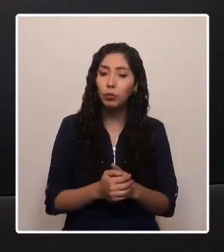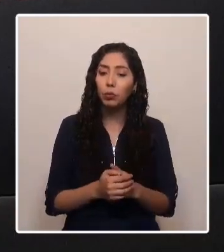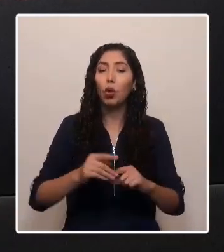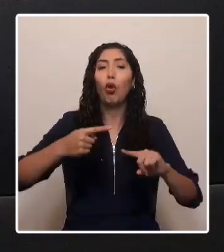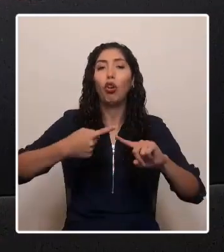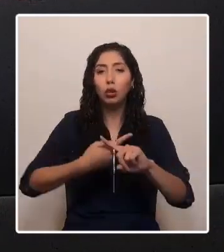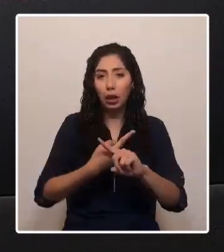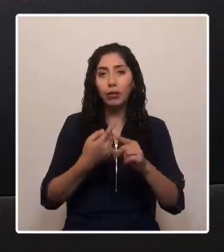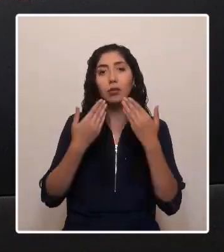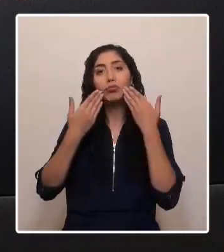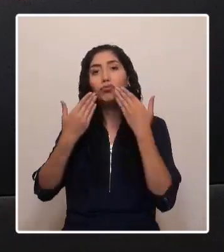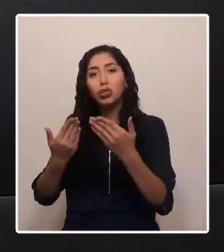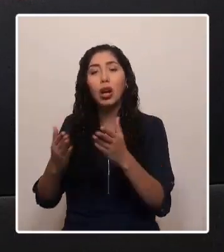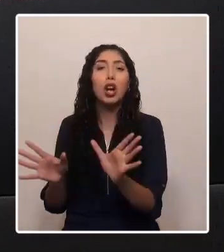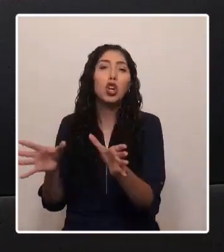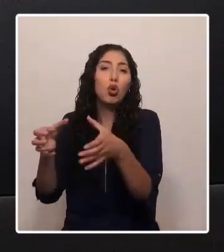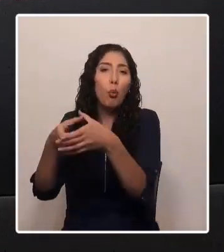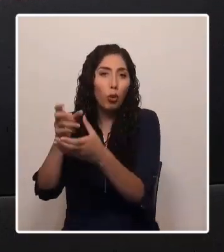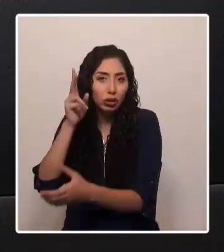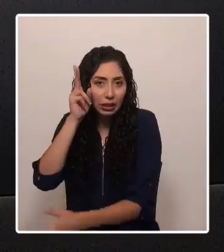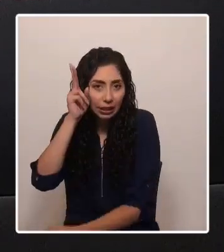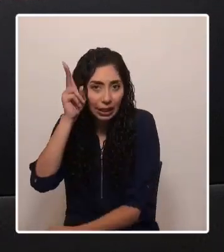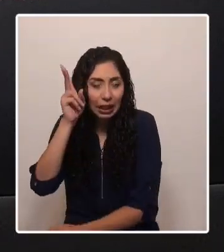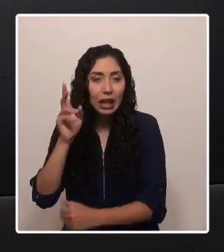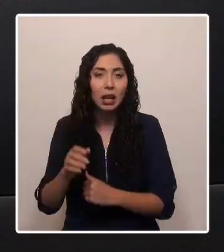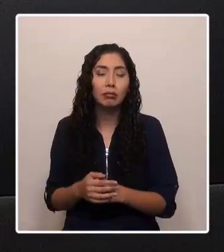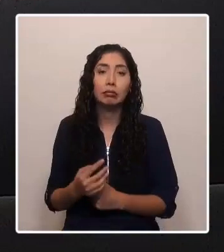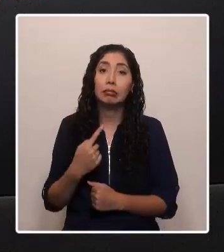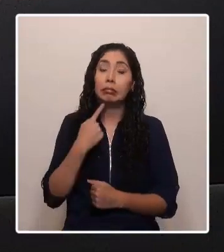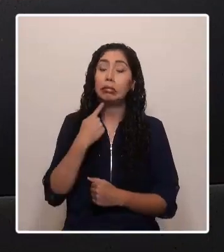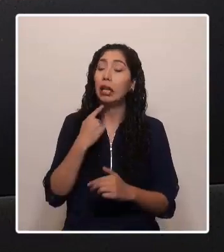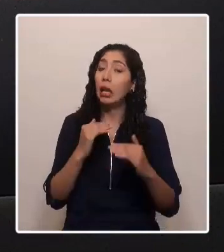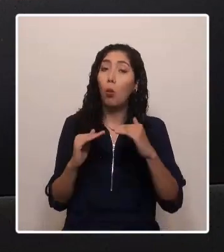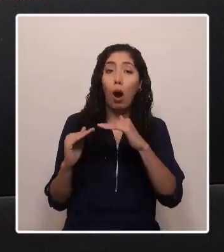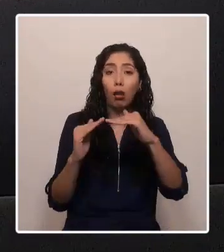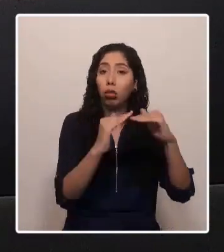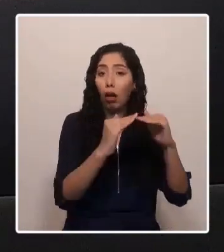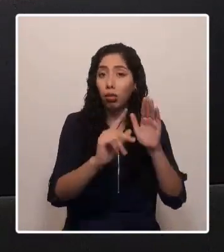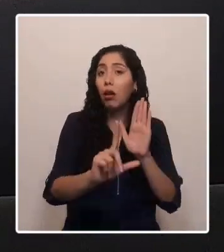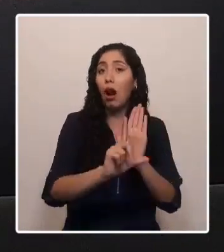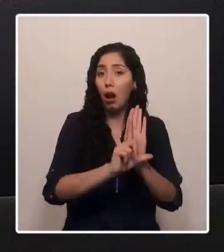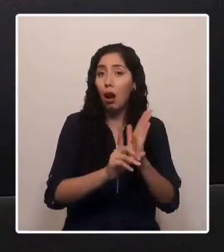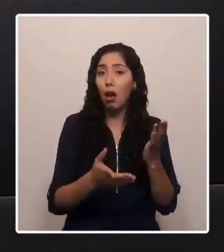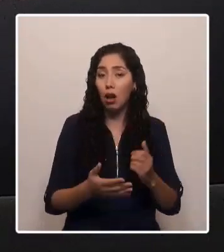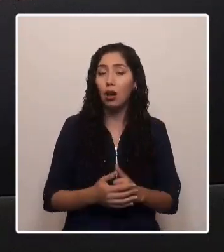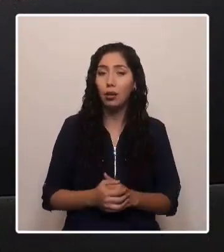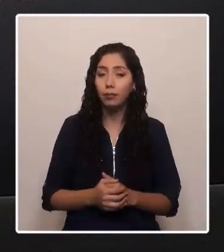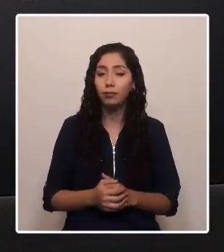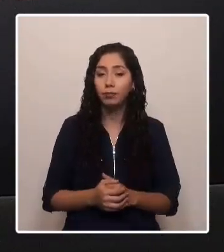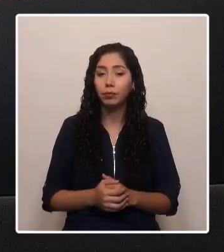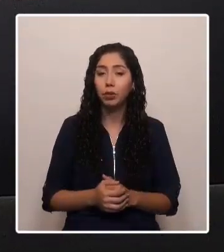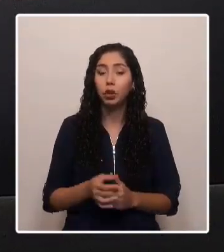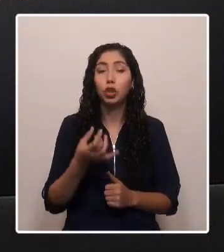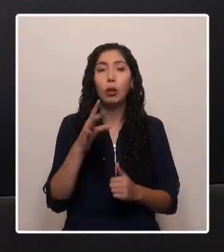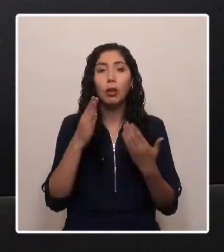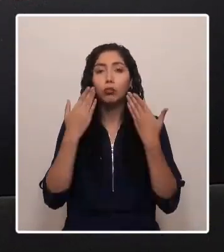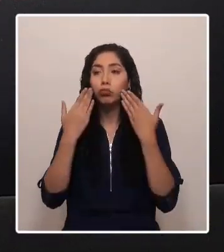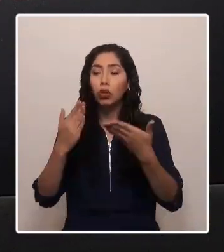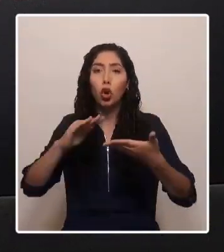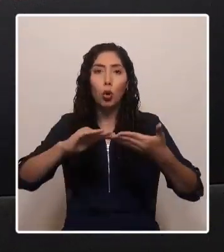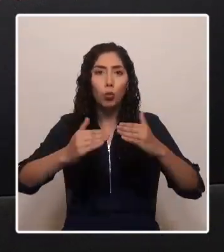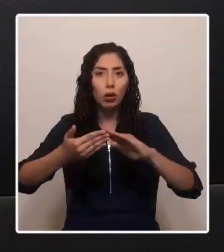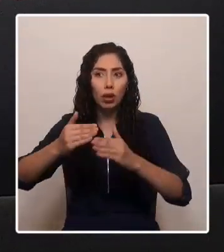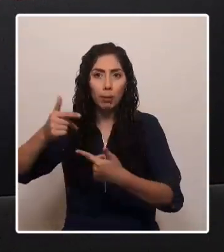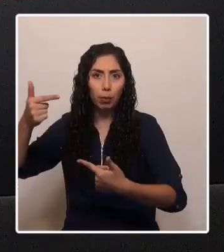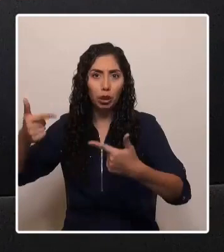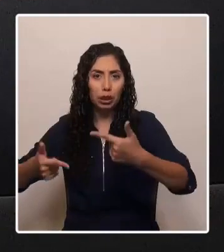privilegiado a ciertos grupos étnicos, afectando gravemente la igualdad ante la ley y dividiendo en añicos identitarios una comunidad política que debería